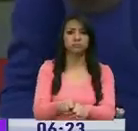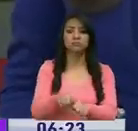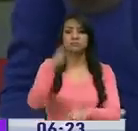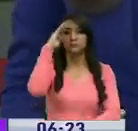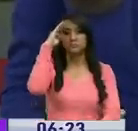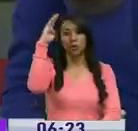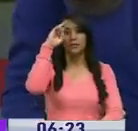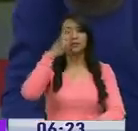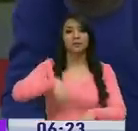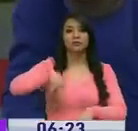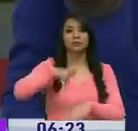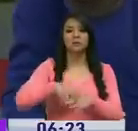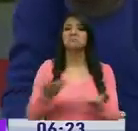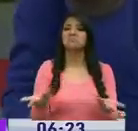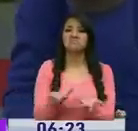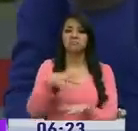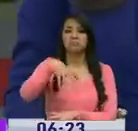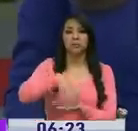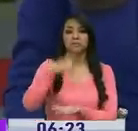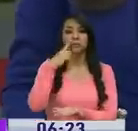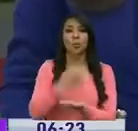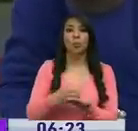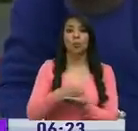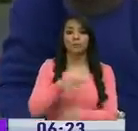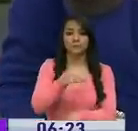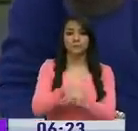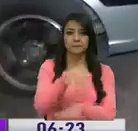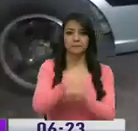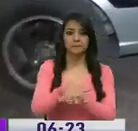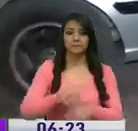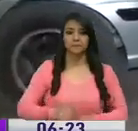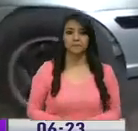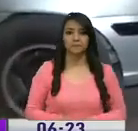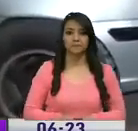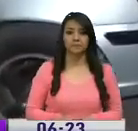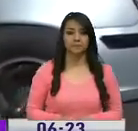Policía Nacional en machala provincia de el oro